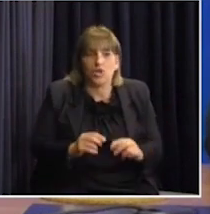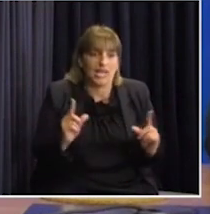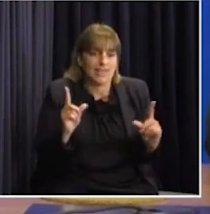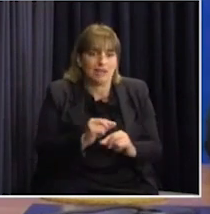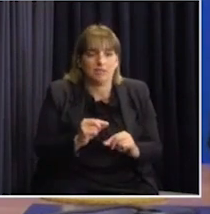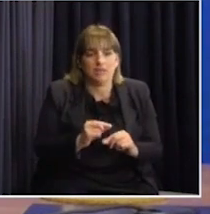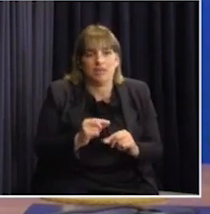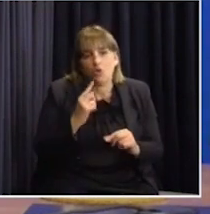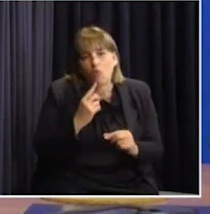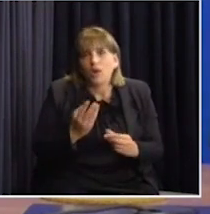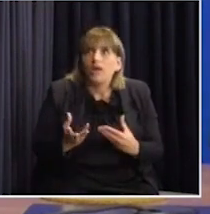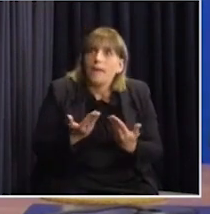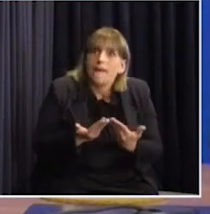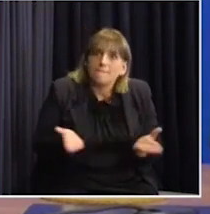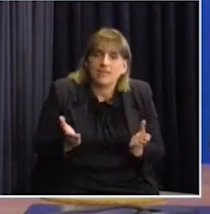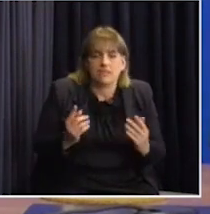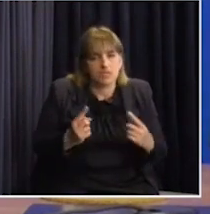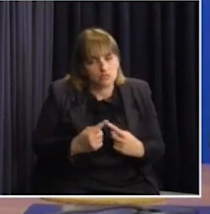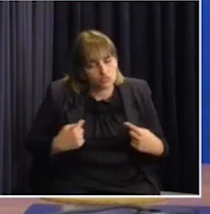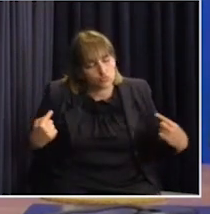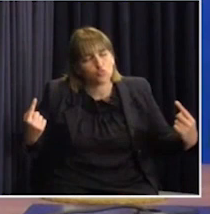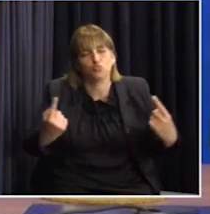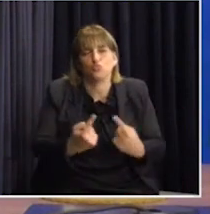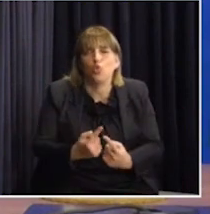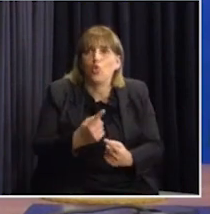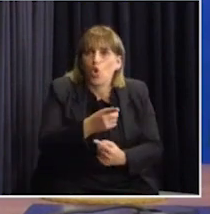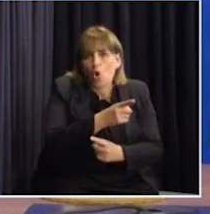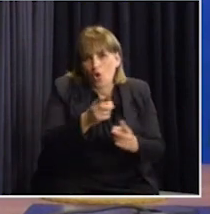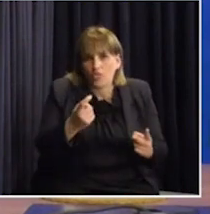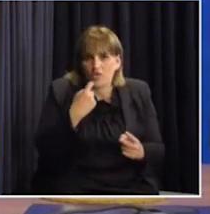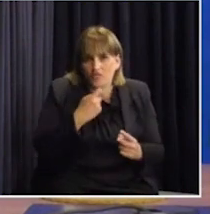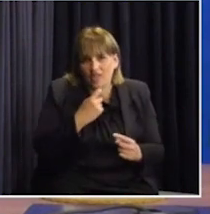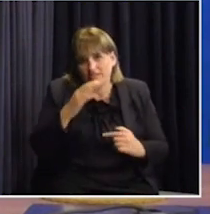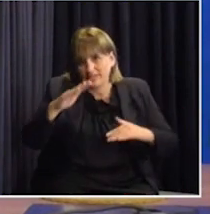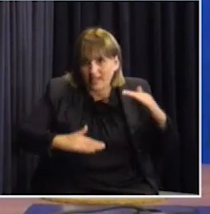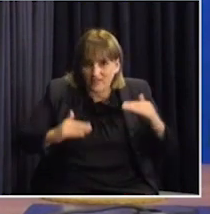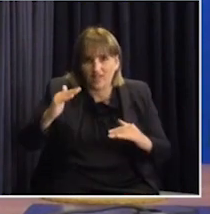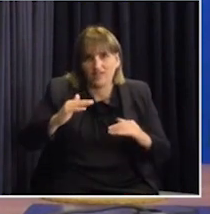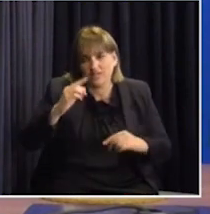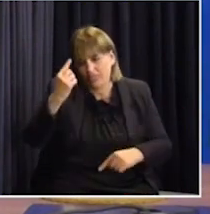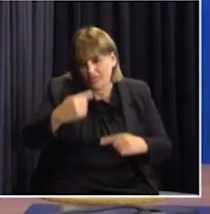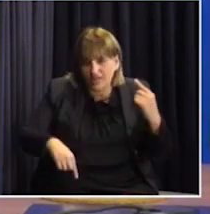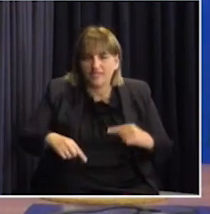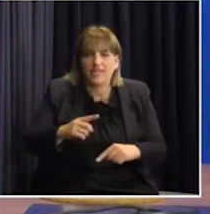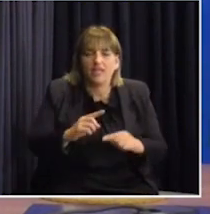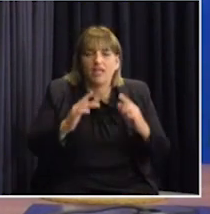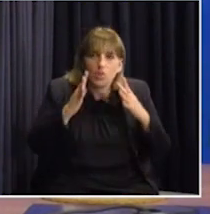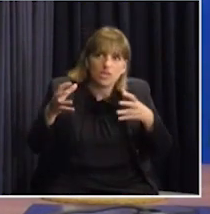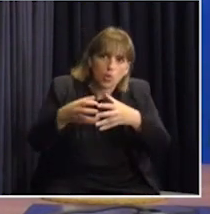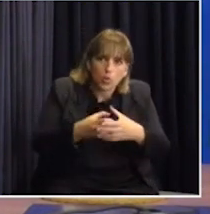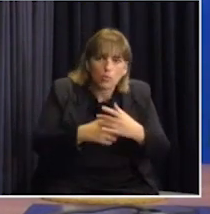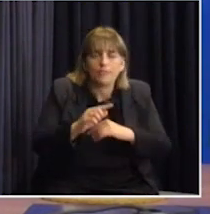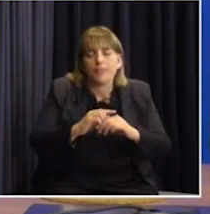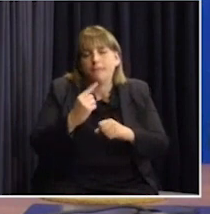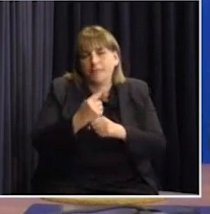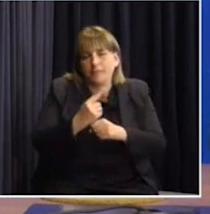la apertura la posibilidad de apertura de todos los restantes niveles educativos en la educación primaria en